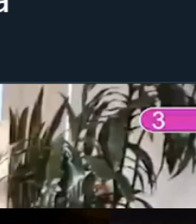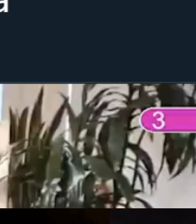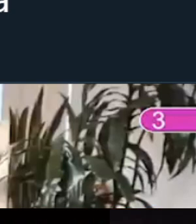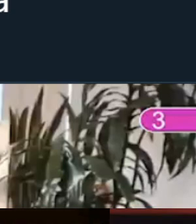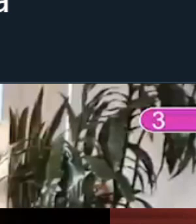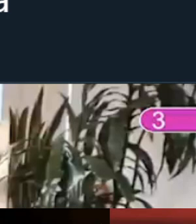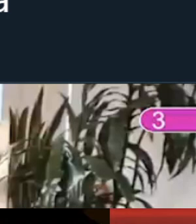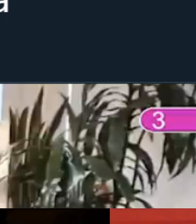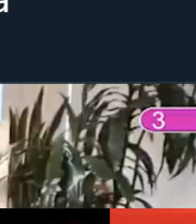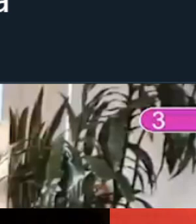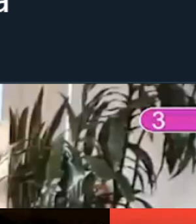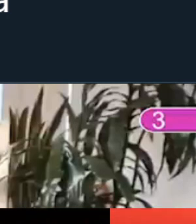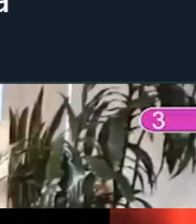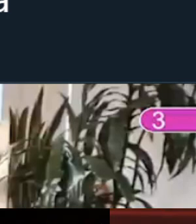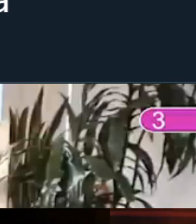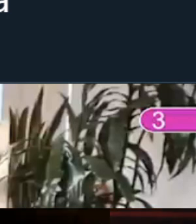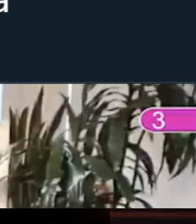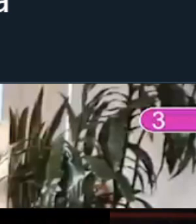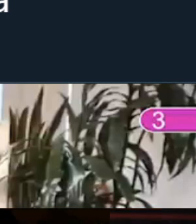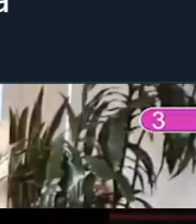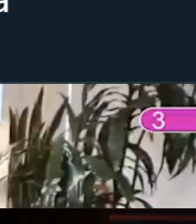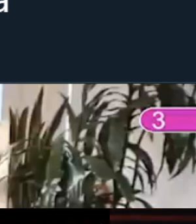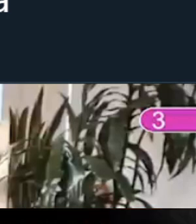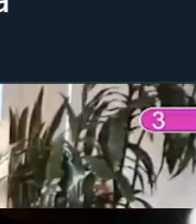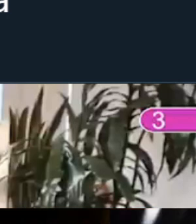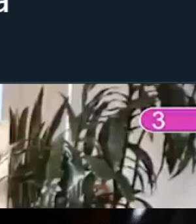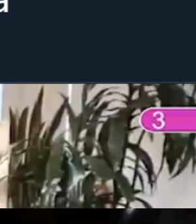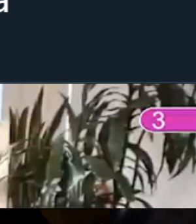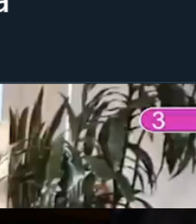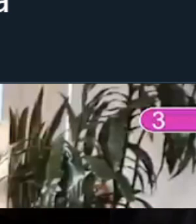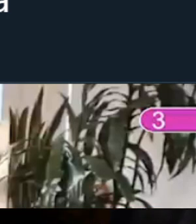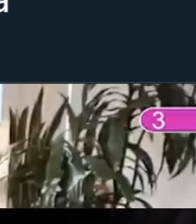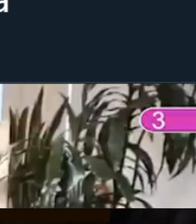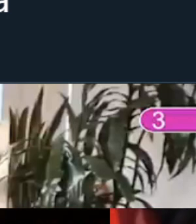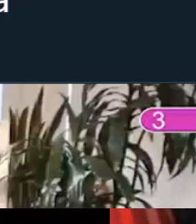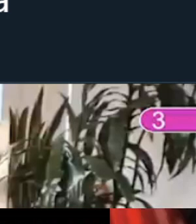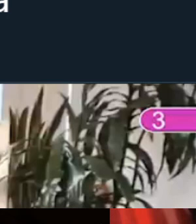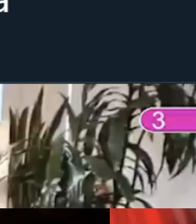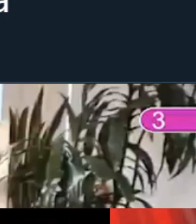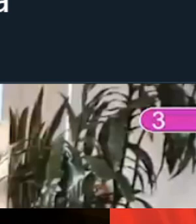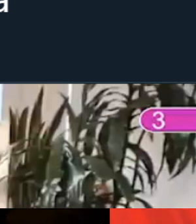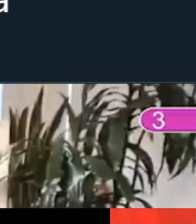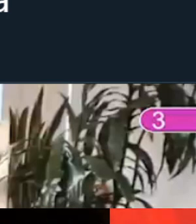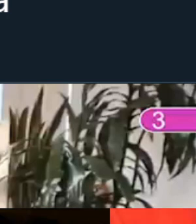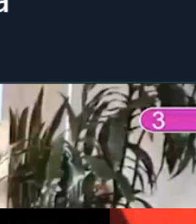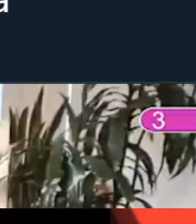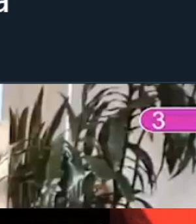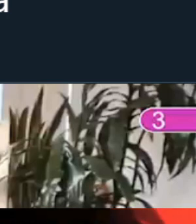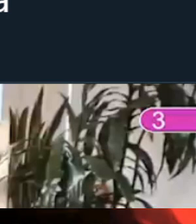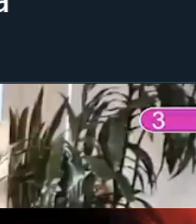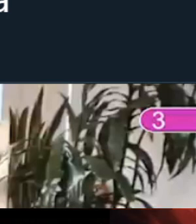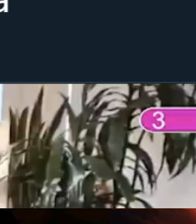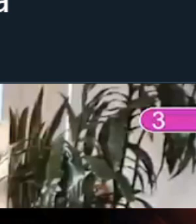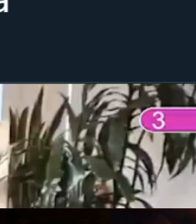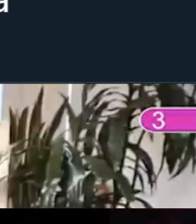Hay que recordar que Lorenzo Córdoba se amparó ante la Suprema Corte de Justicia de la Nación para